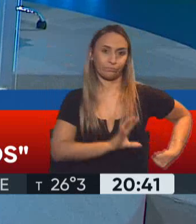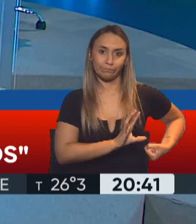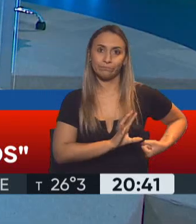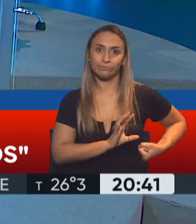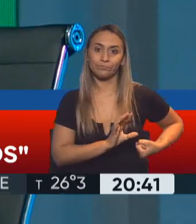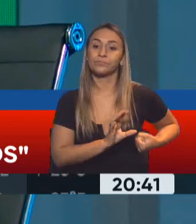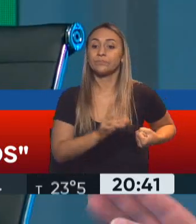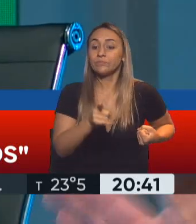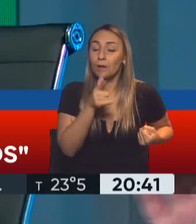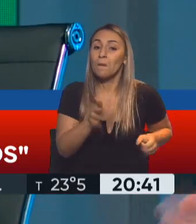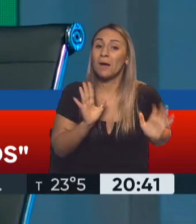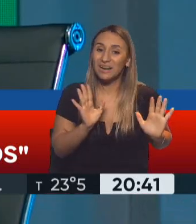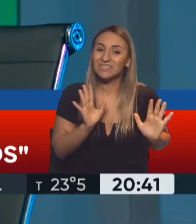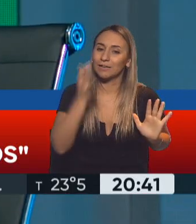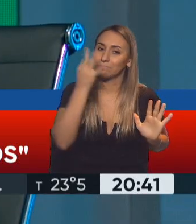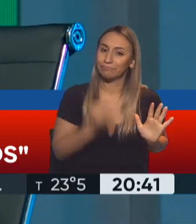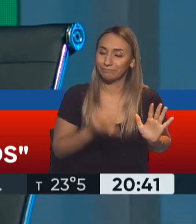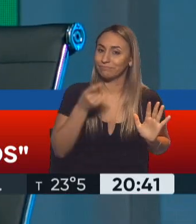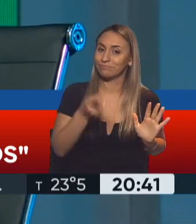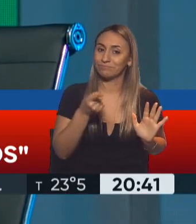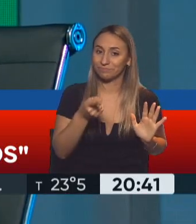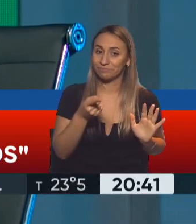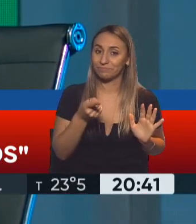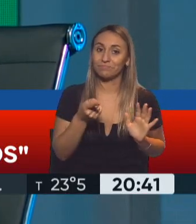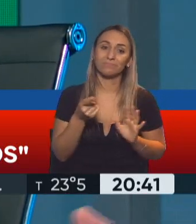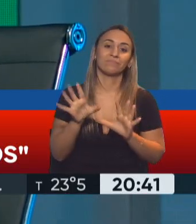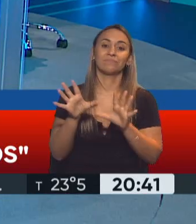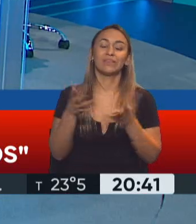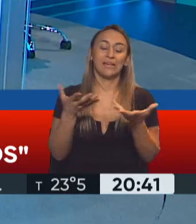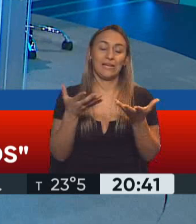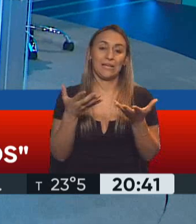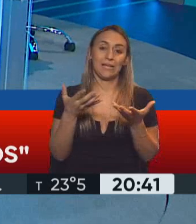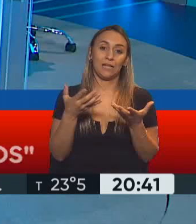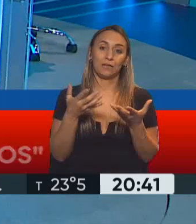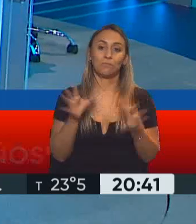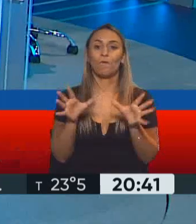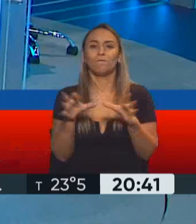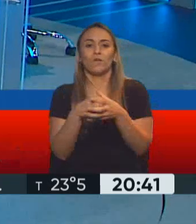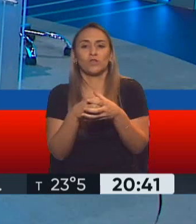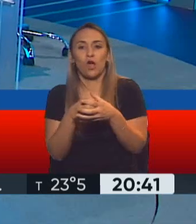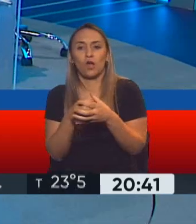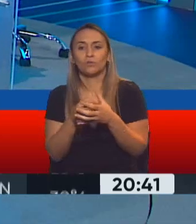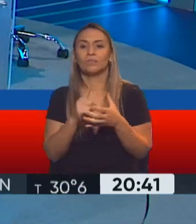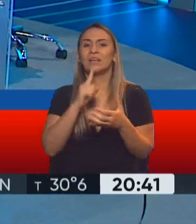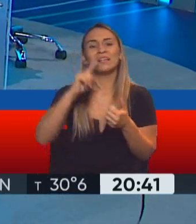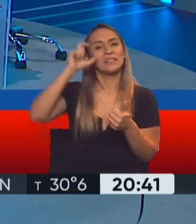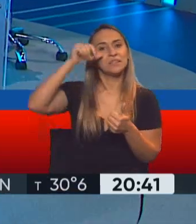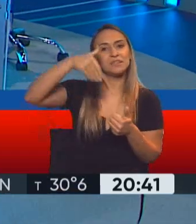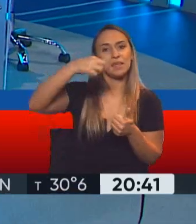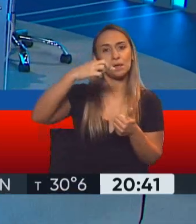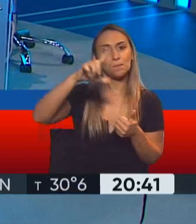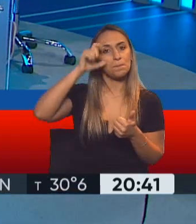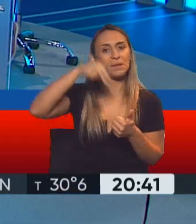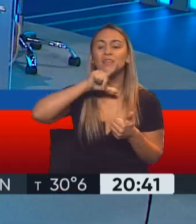gran parte gran parte de la clave está demuestre exactamente los fondos pimco los grandes